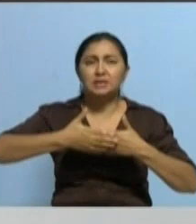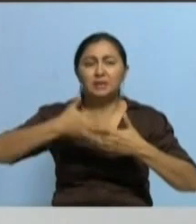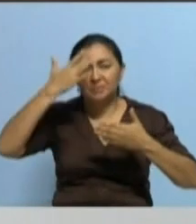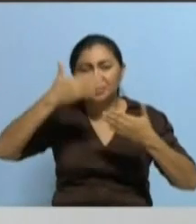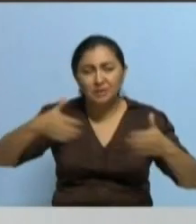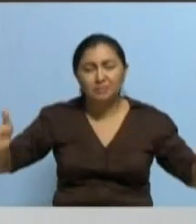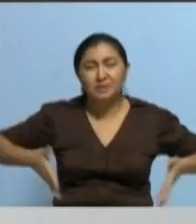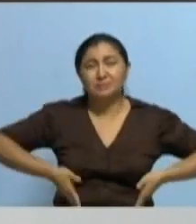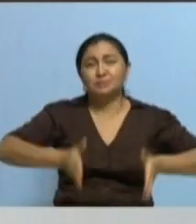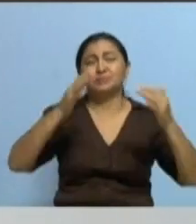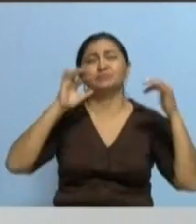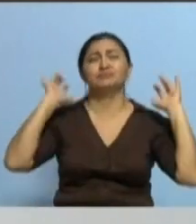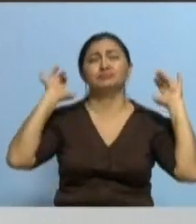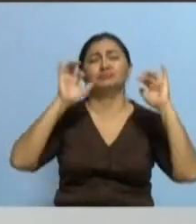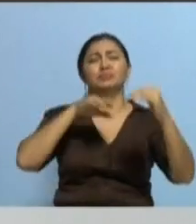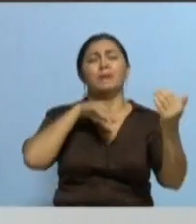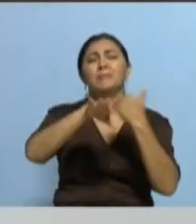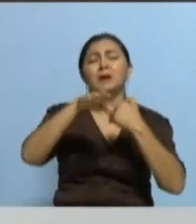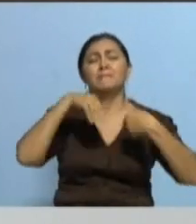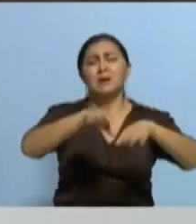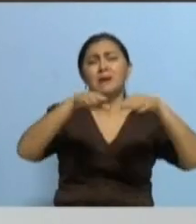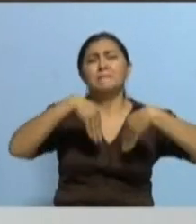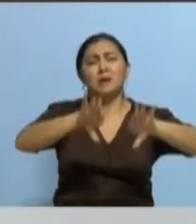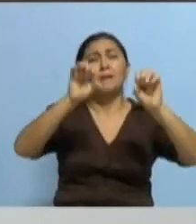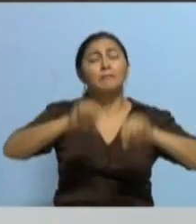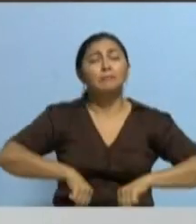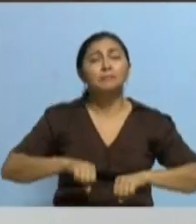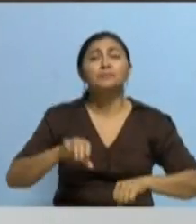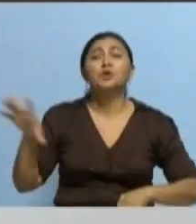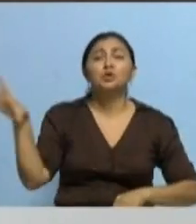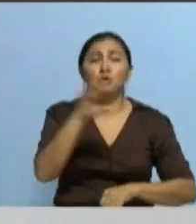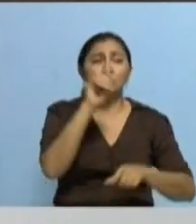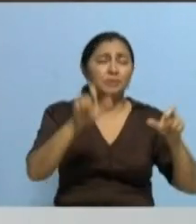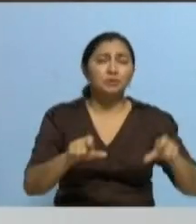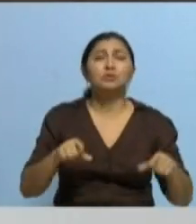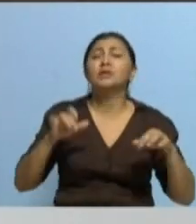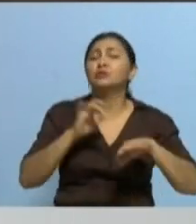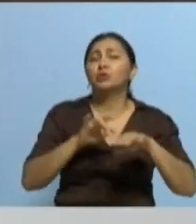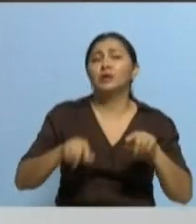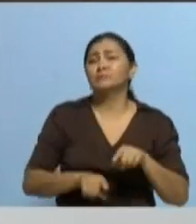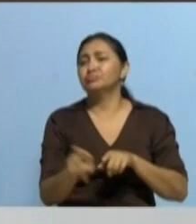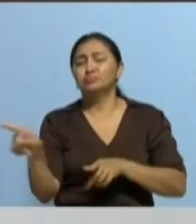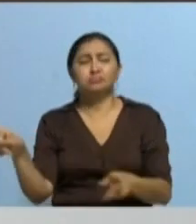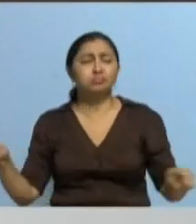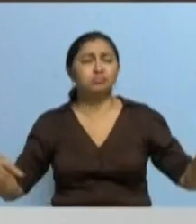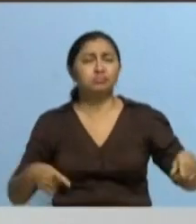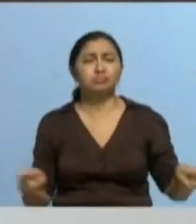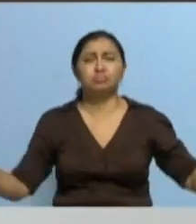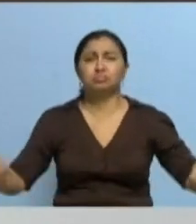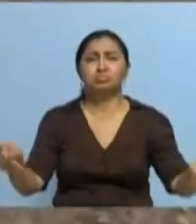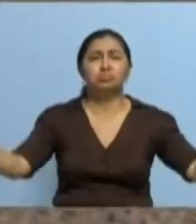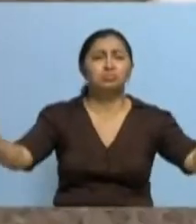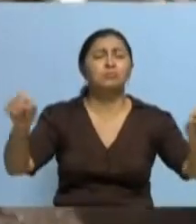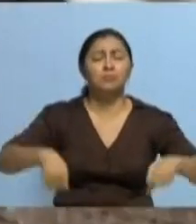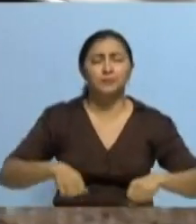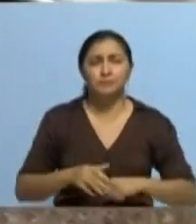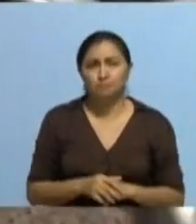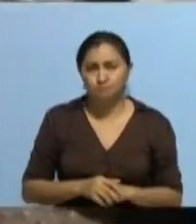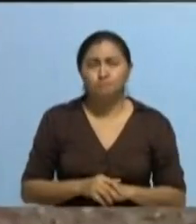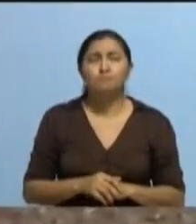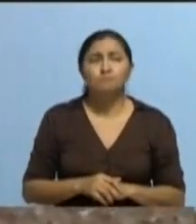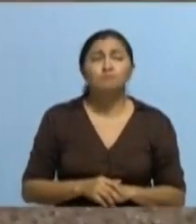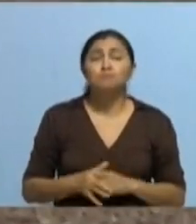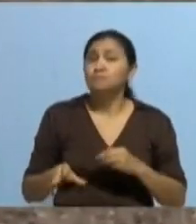desfile impacta una parte de la vía oriental, así que todos los ciudadanos van a tener que movilizarse a través de la variante.